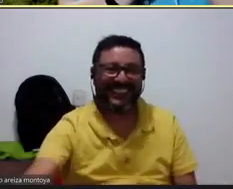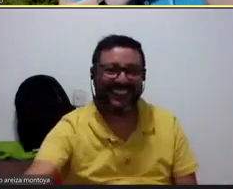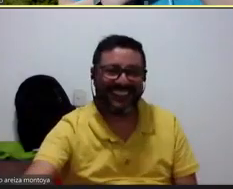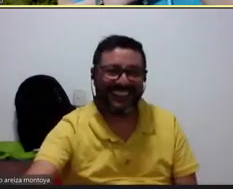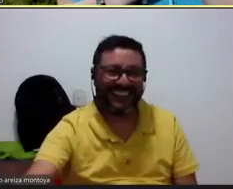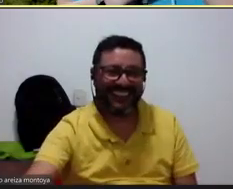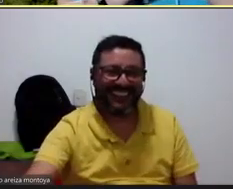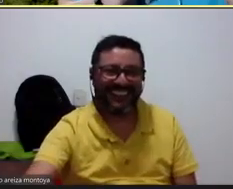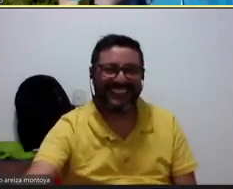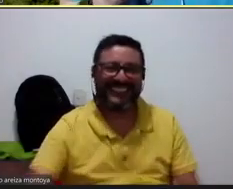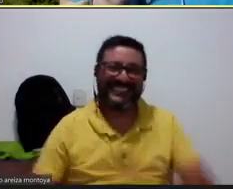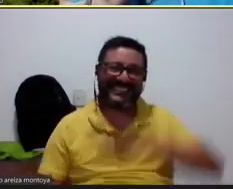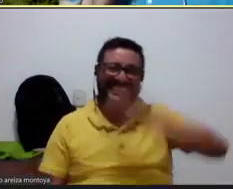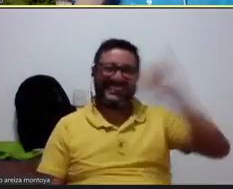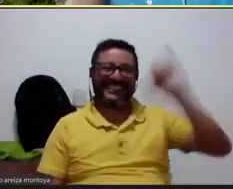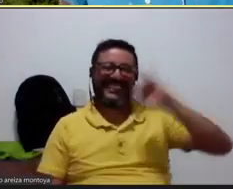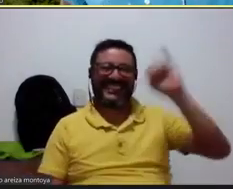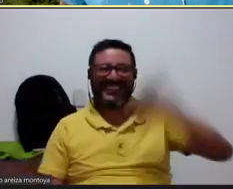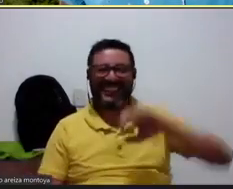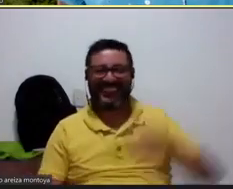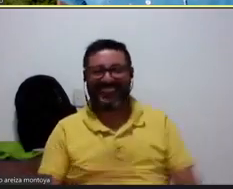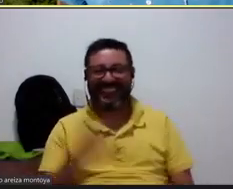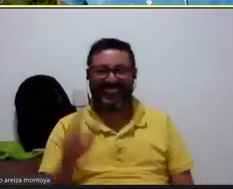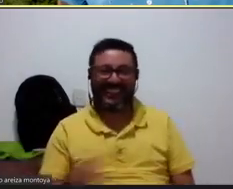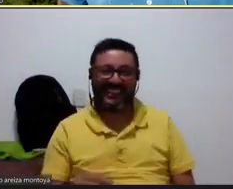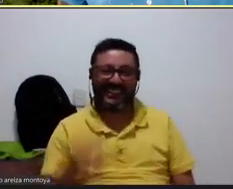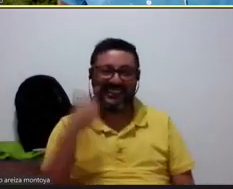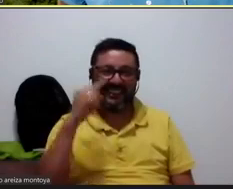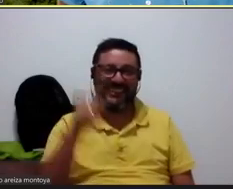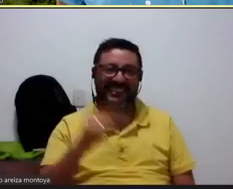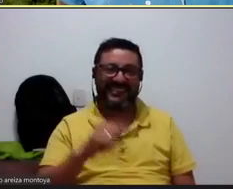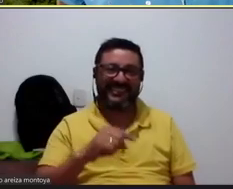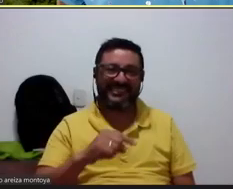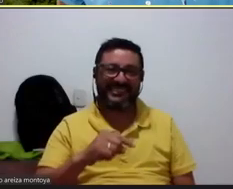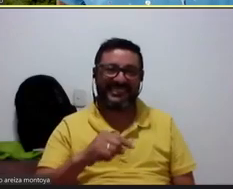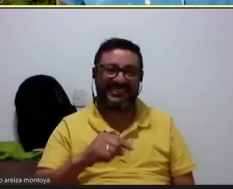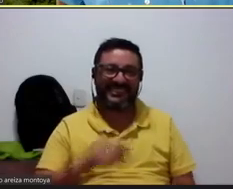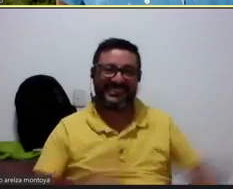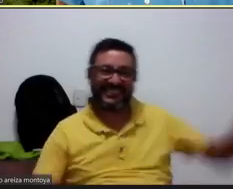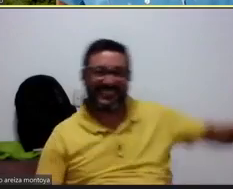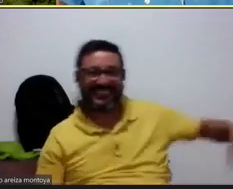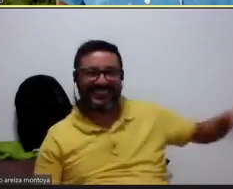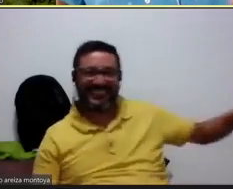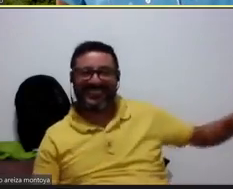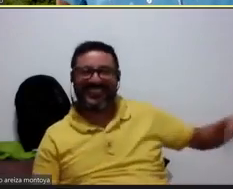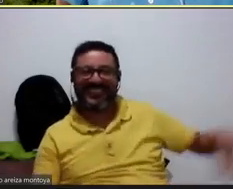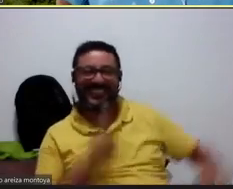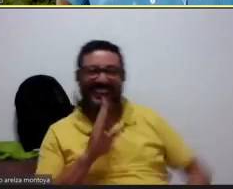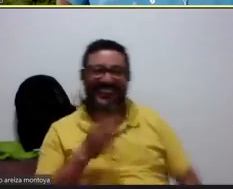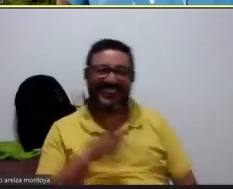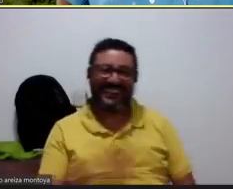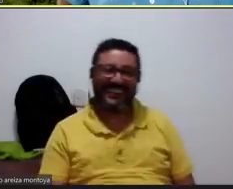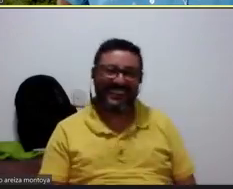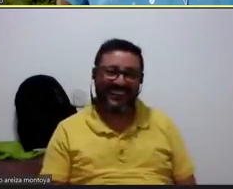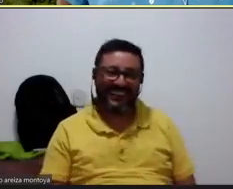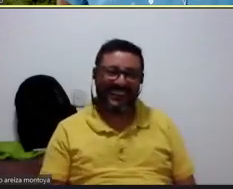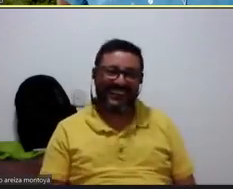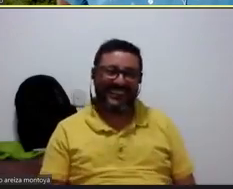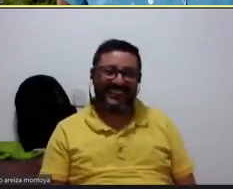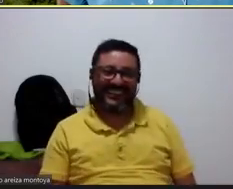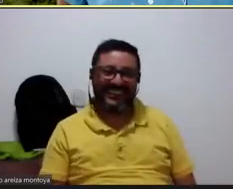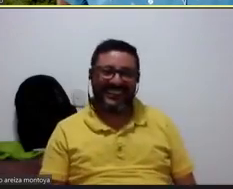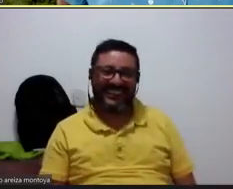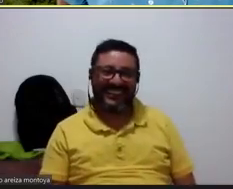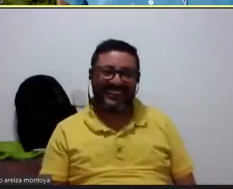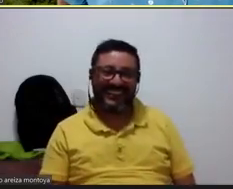derecha, pero ahorita vimos que con tu mano derecha saludaste por ahí a alguien. O a, ¿quién es? ¿La mascota o